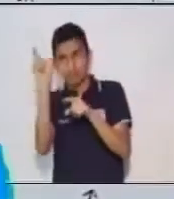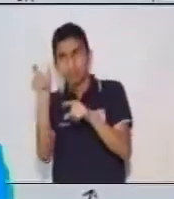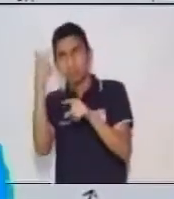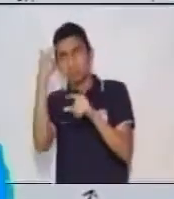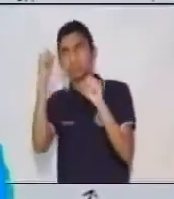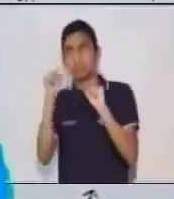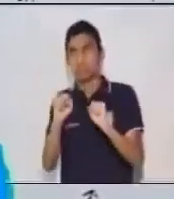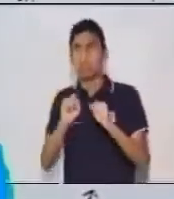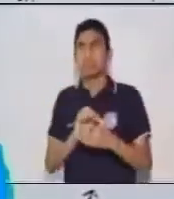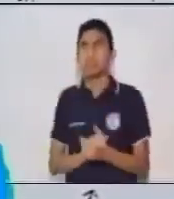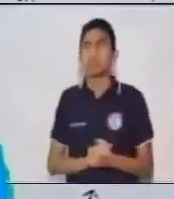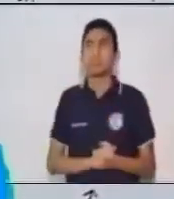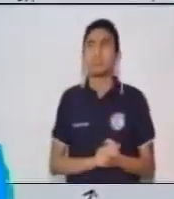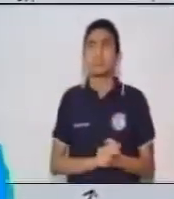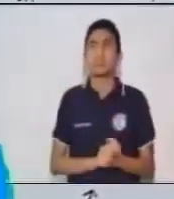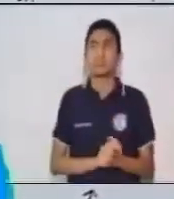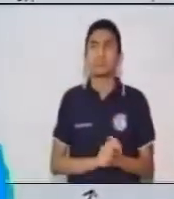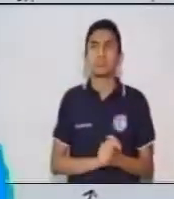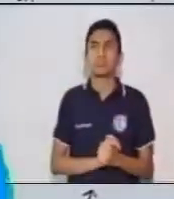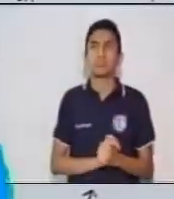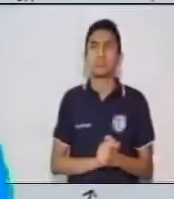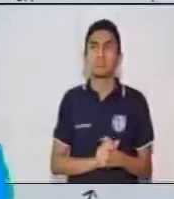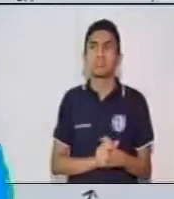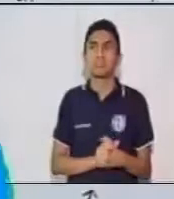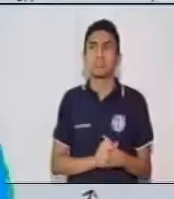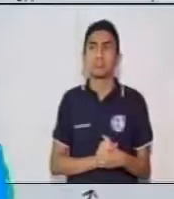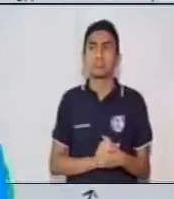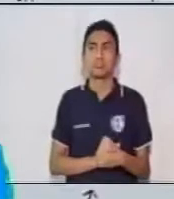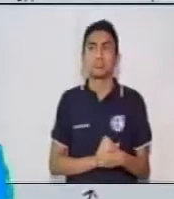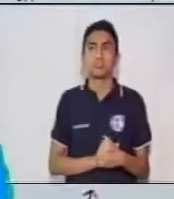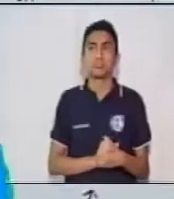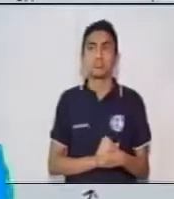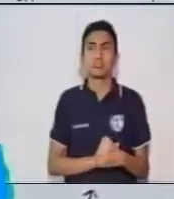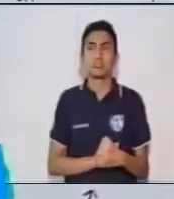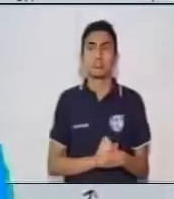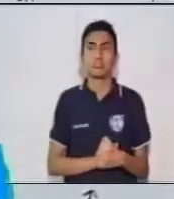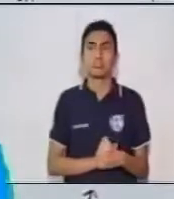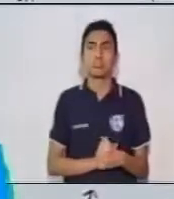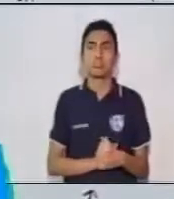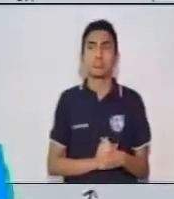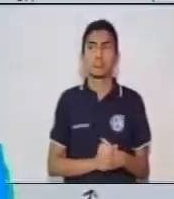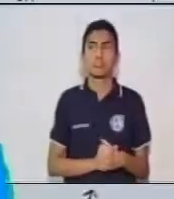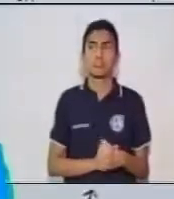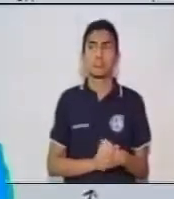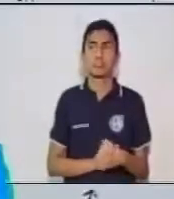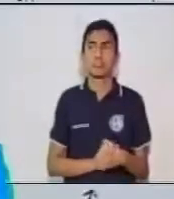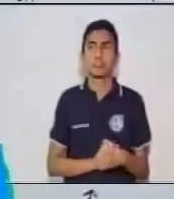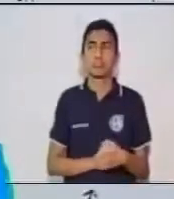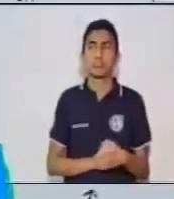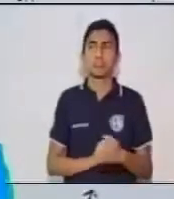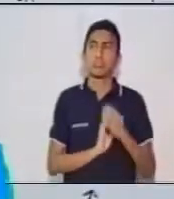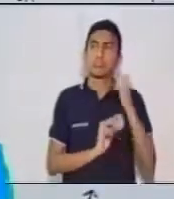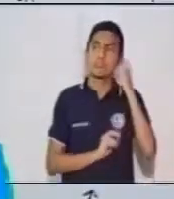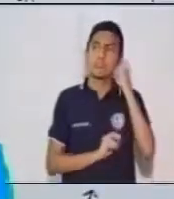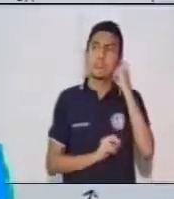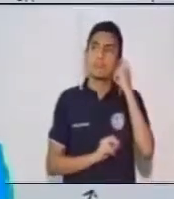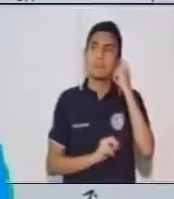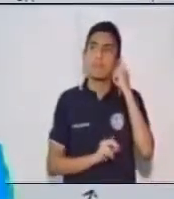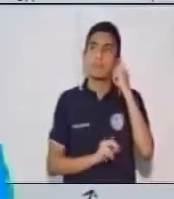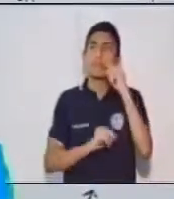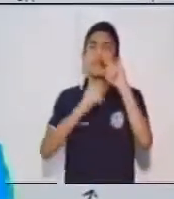altura y la base tienen una unidad. Entonces el área de los rectángulos es x por